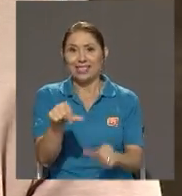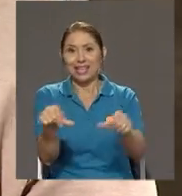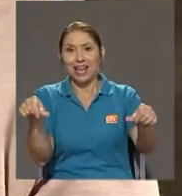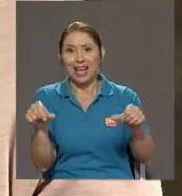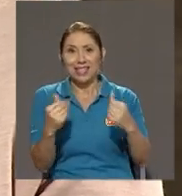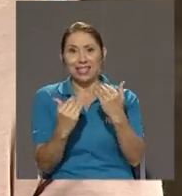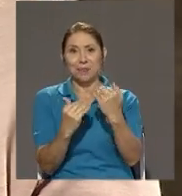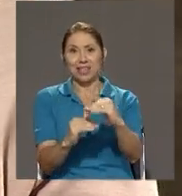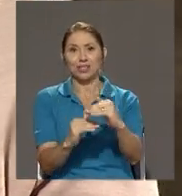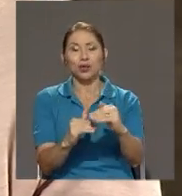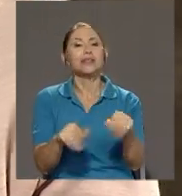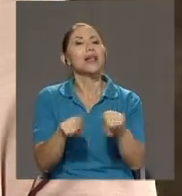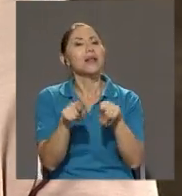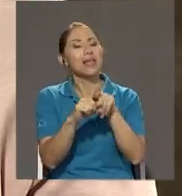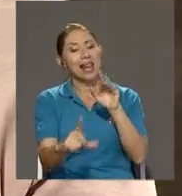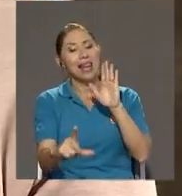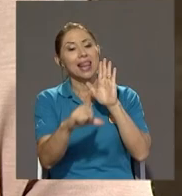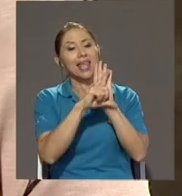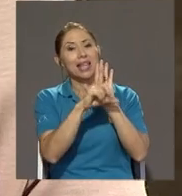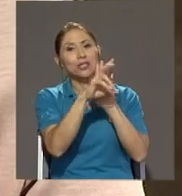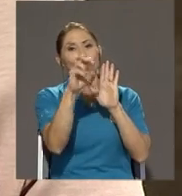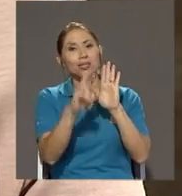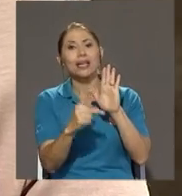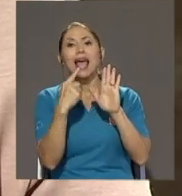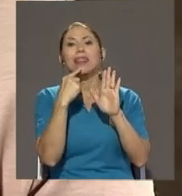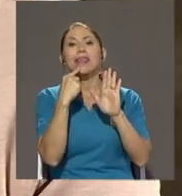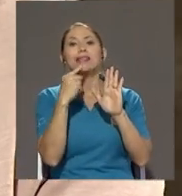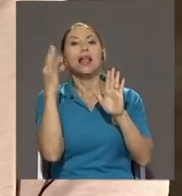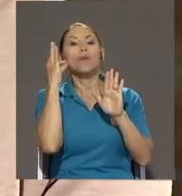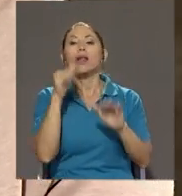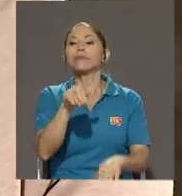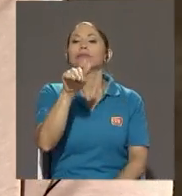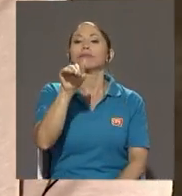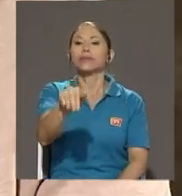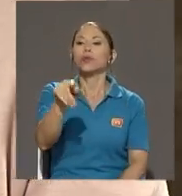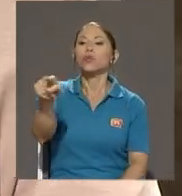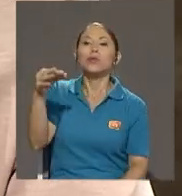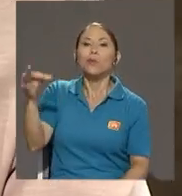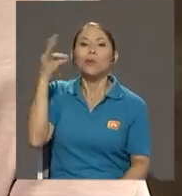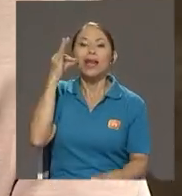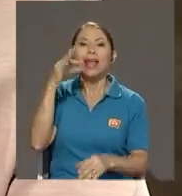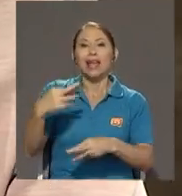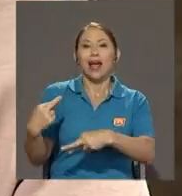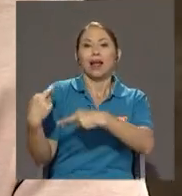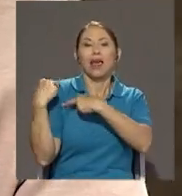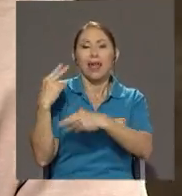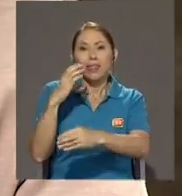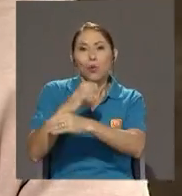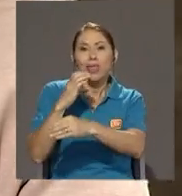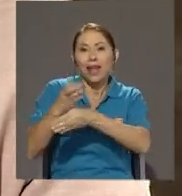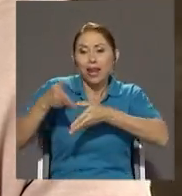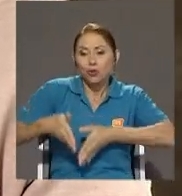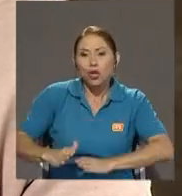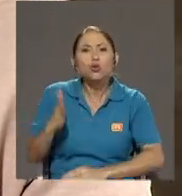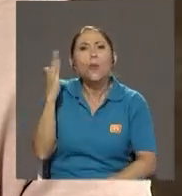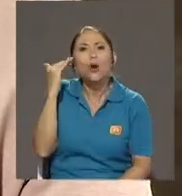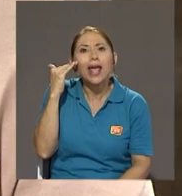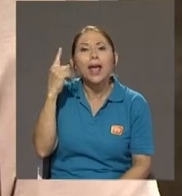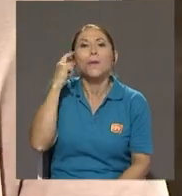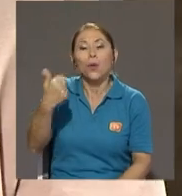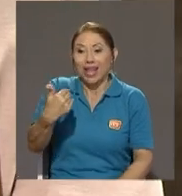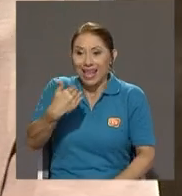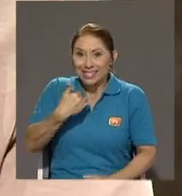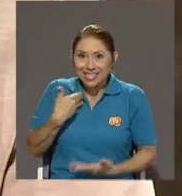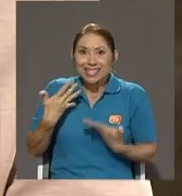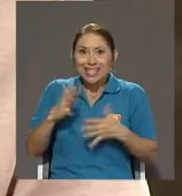La legislación costarricense le dice a las mujeres, usted es la encargada de cuidar a los hijos. ¿Por qué? Porque existe una licencia de maternidad,